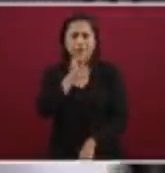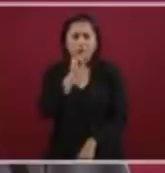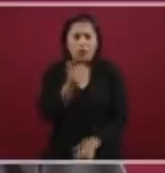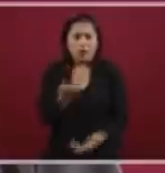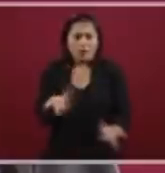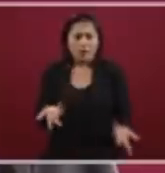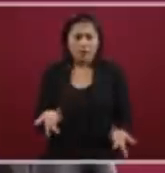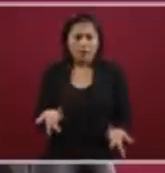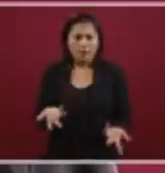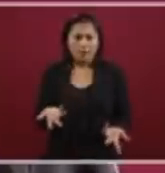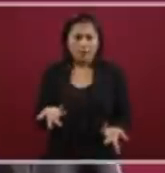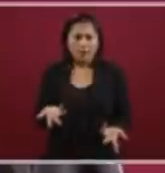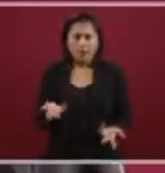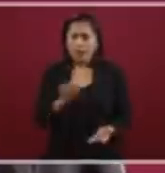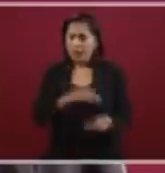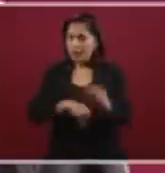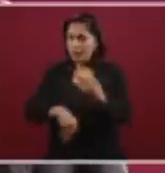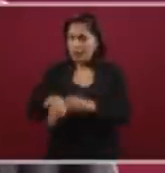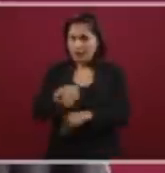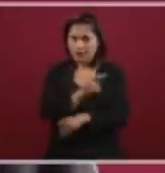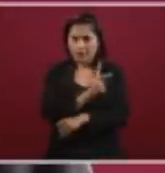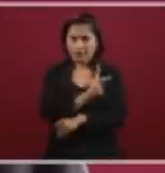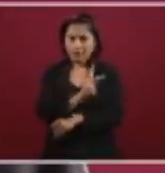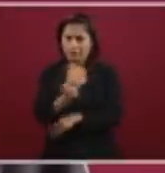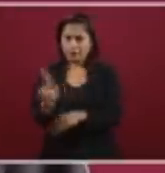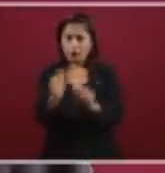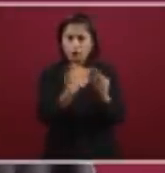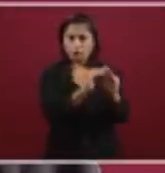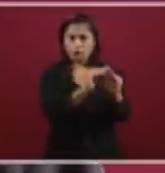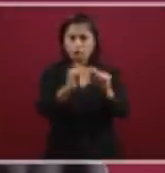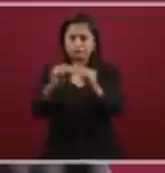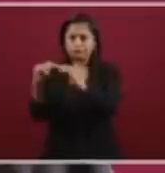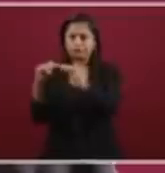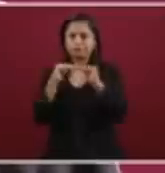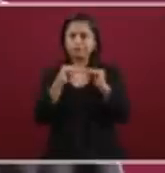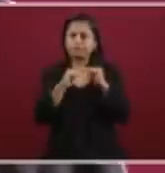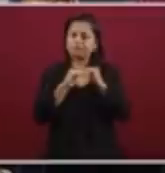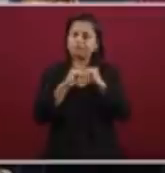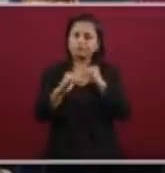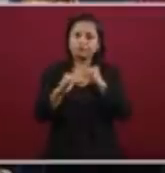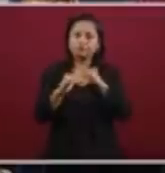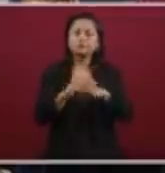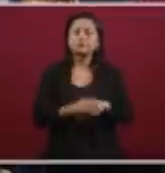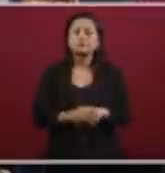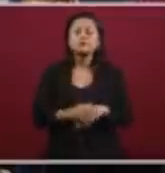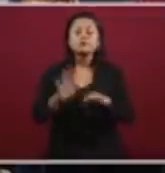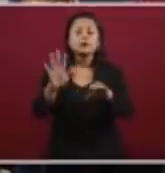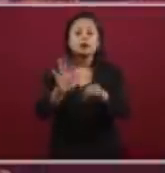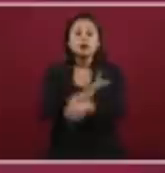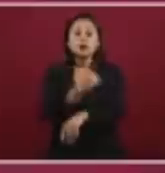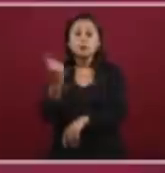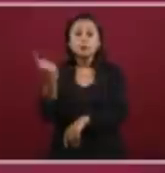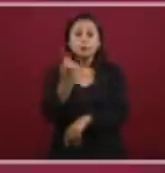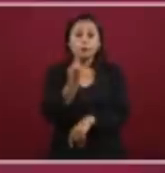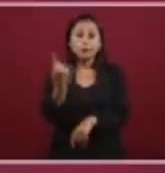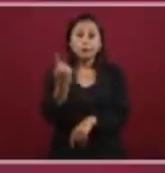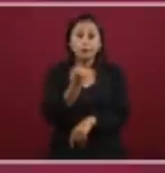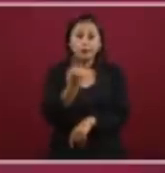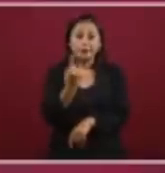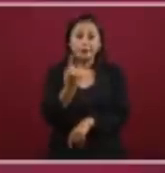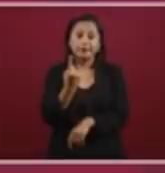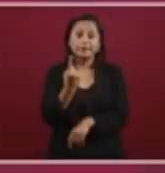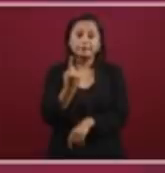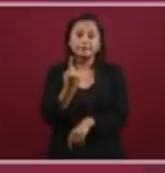parejo porque no es posible que ese procedimiento de convertir